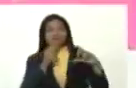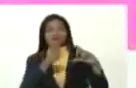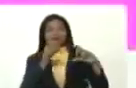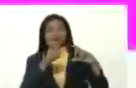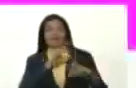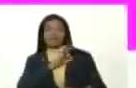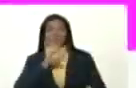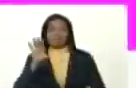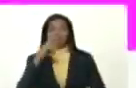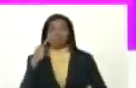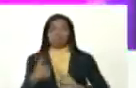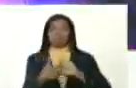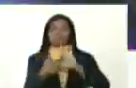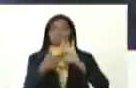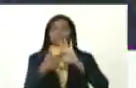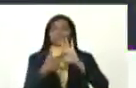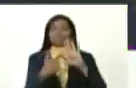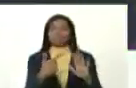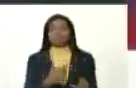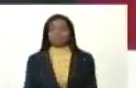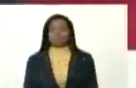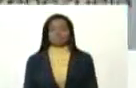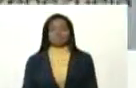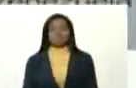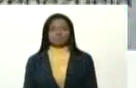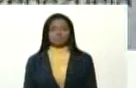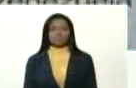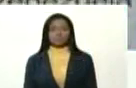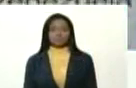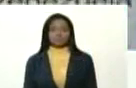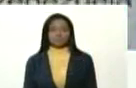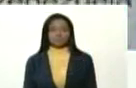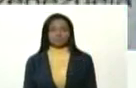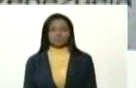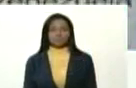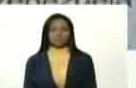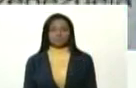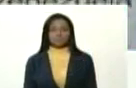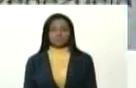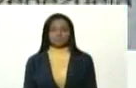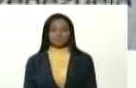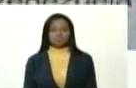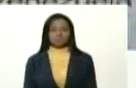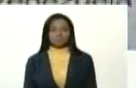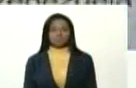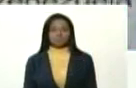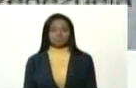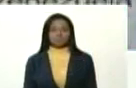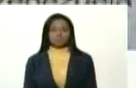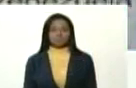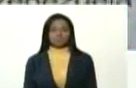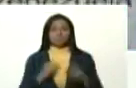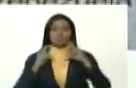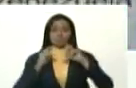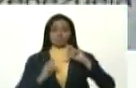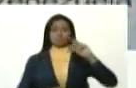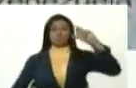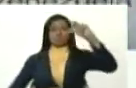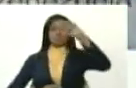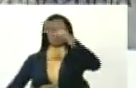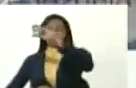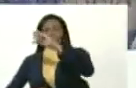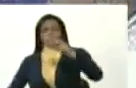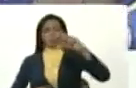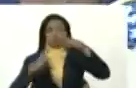patria. Ajá. Un mar de brazos con carnet de la patria